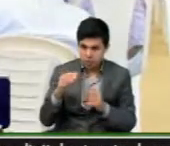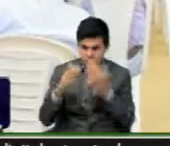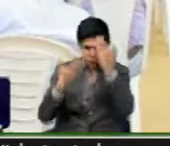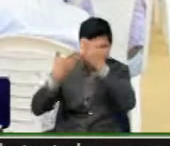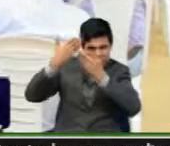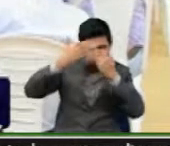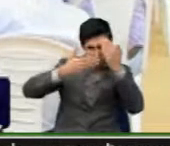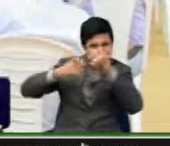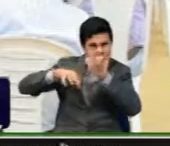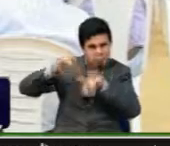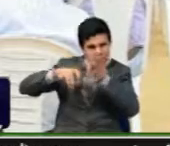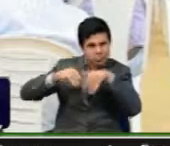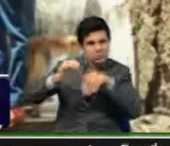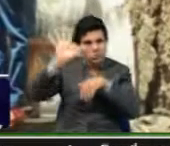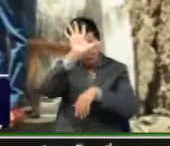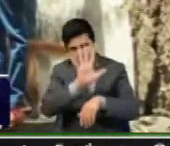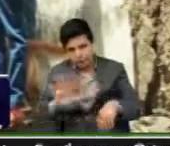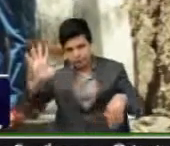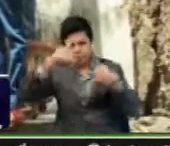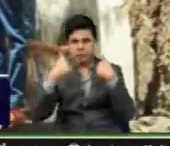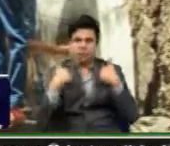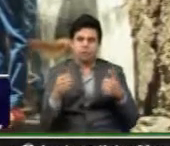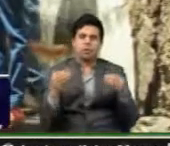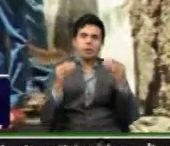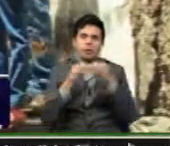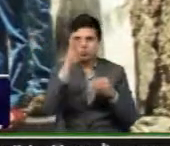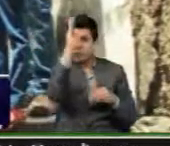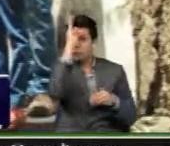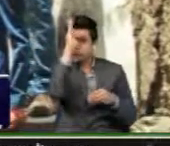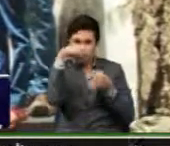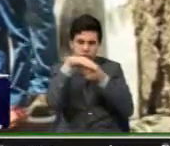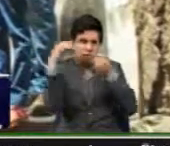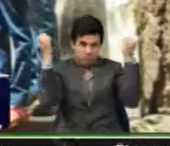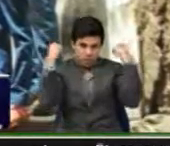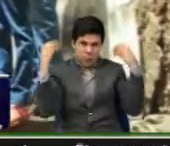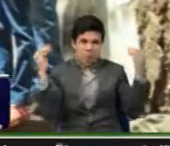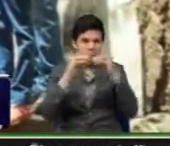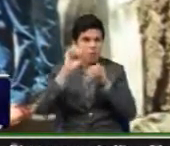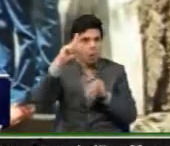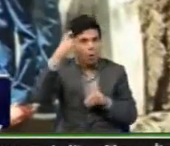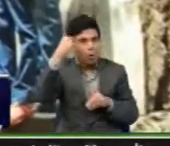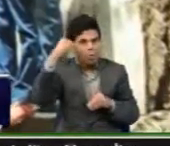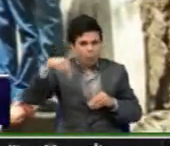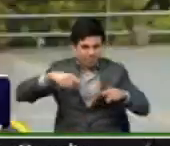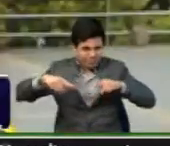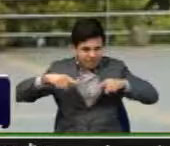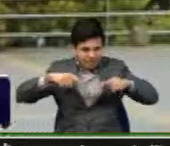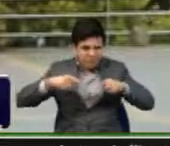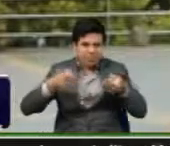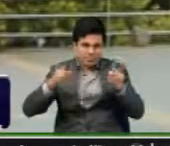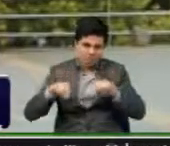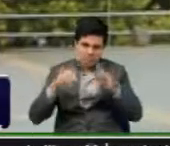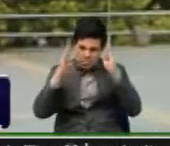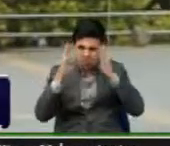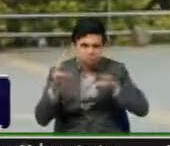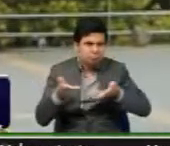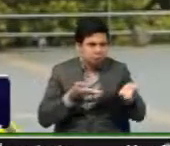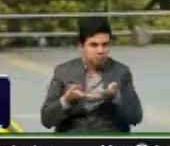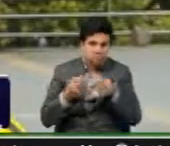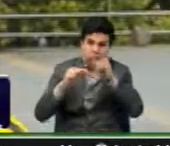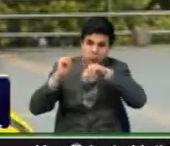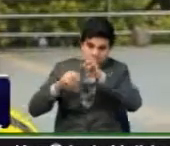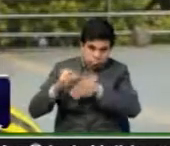entre la Secretaría Departamental de Salud, el Hospital Local de Piedecuesta y el gobierno de la misma municipalidad. No solamente era la